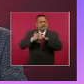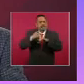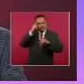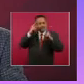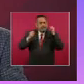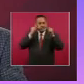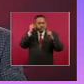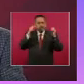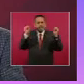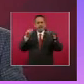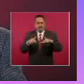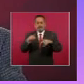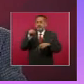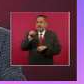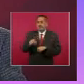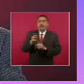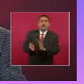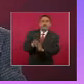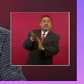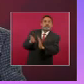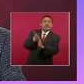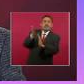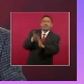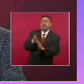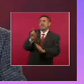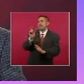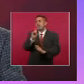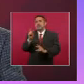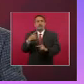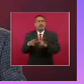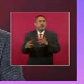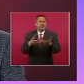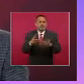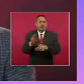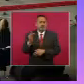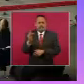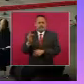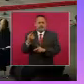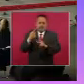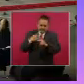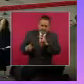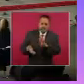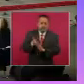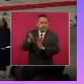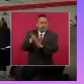lo empecemos a construir a más tardar a inicios de febrero. Es cuanto.